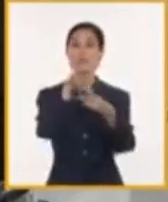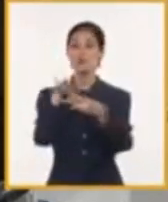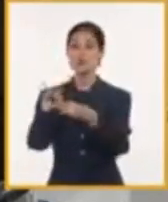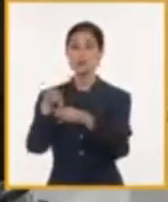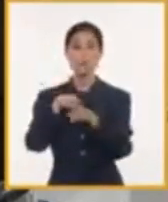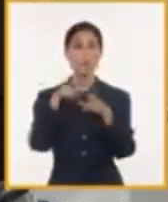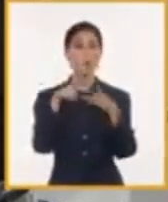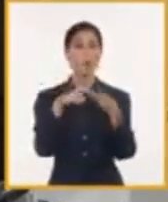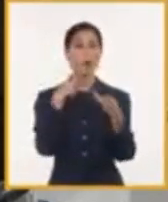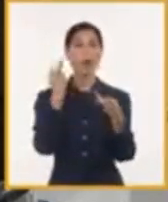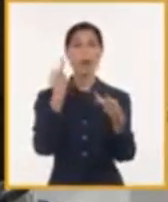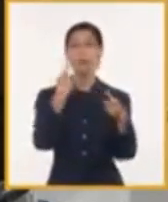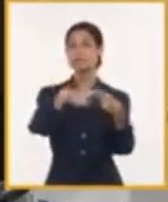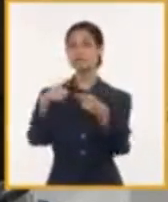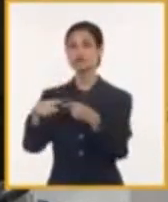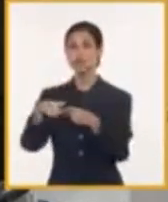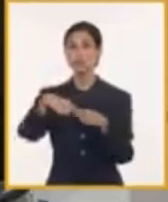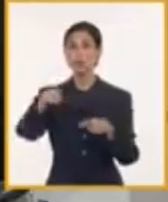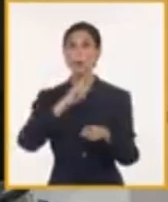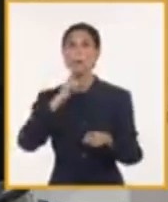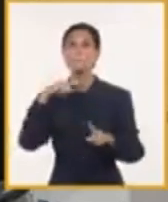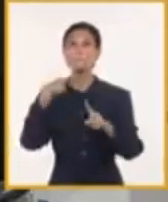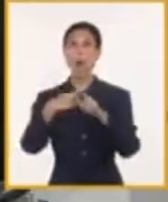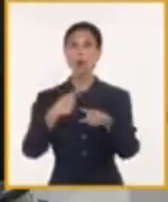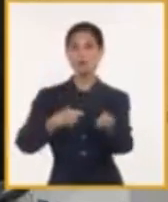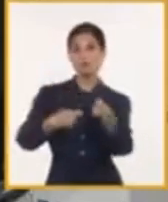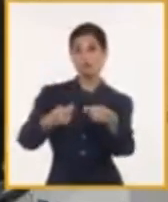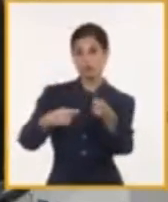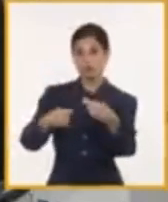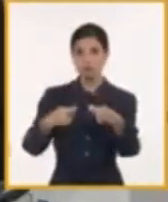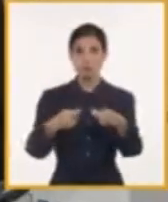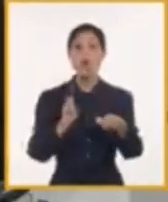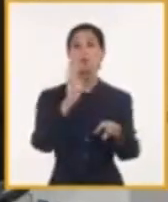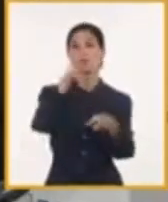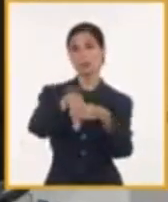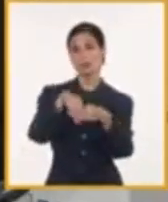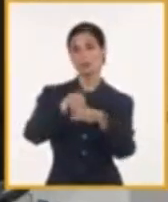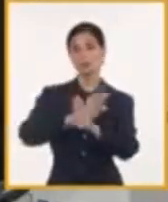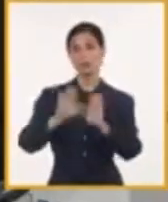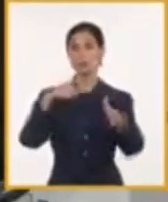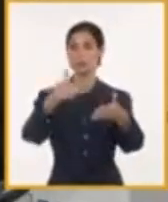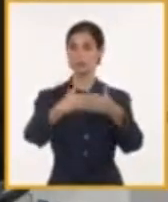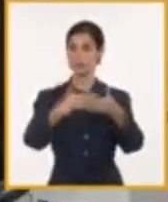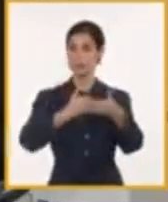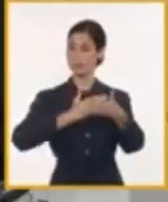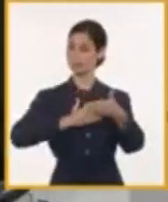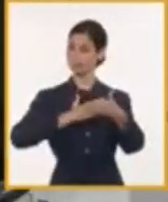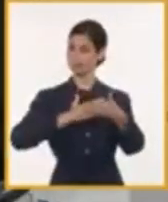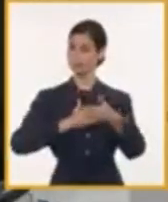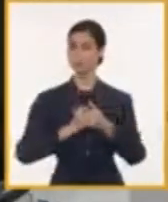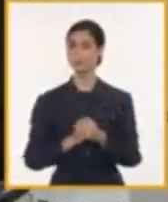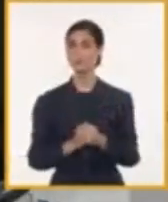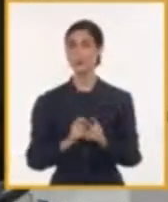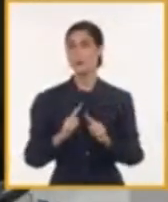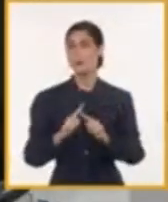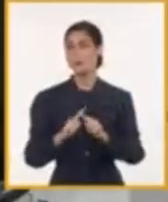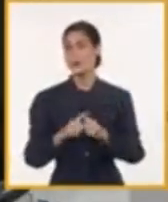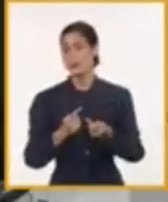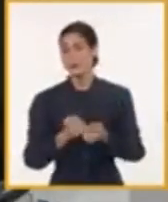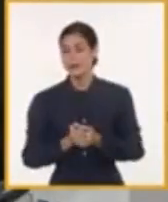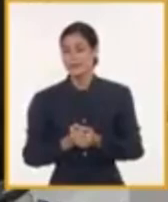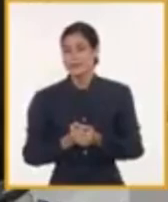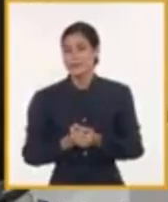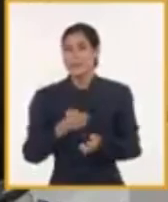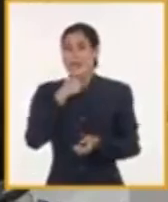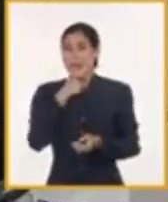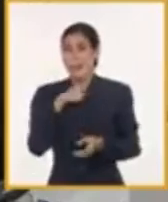industrialización y la comercialización de nuestras producciones, que van a los tres destinos con que contamos hoy en